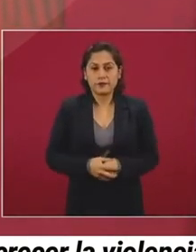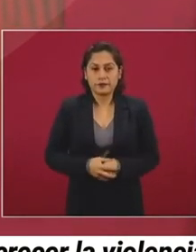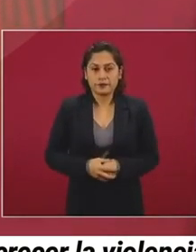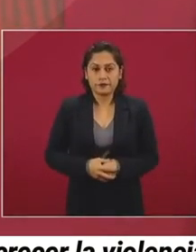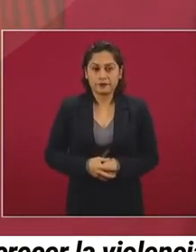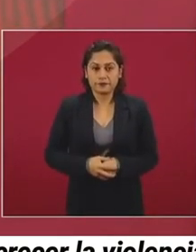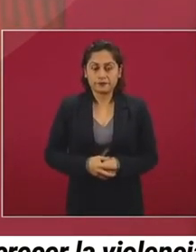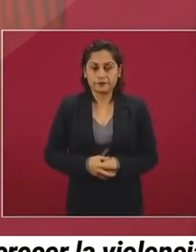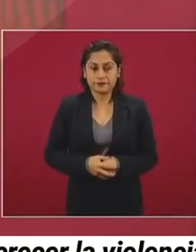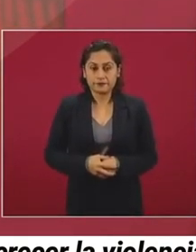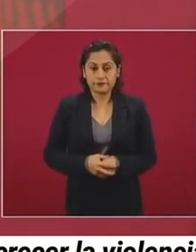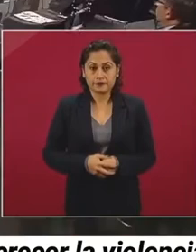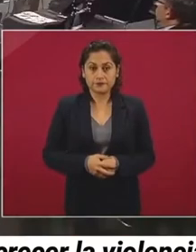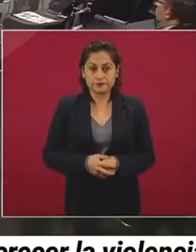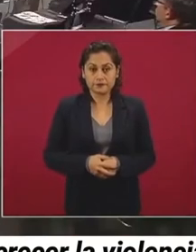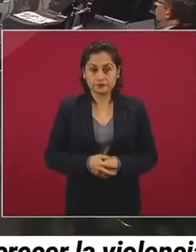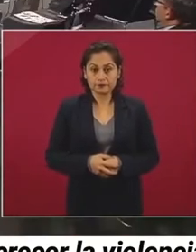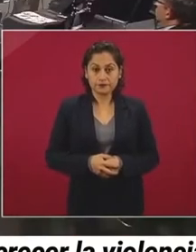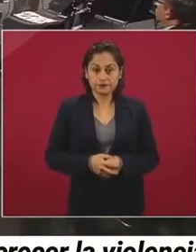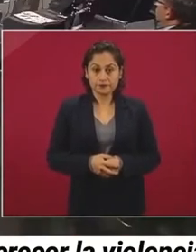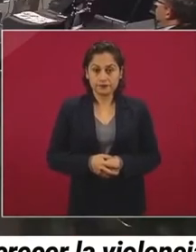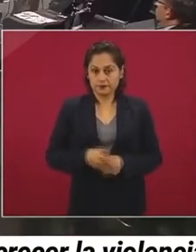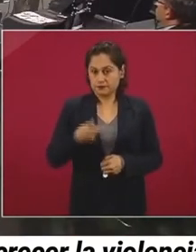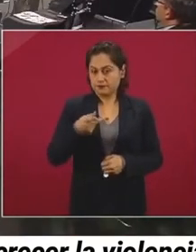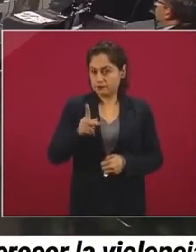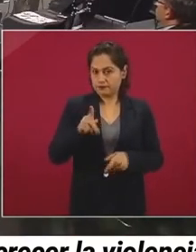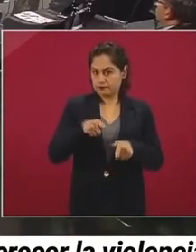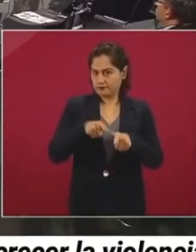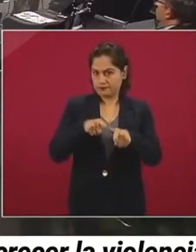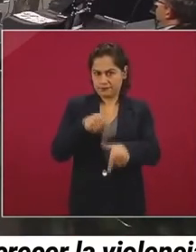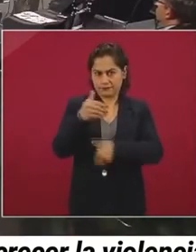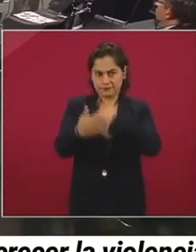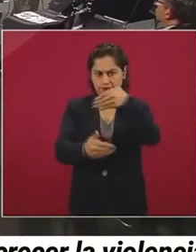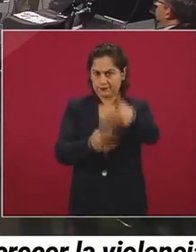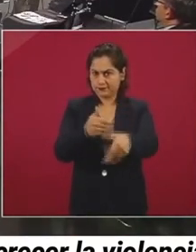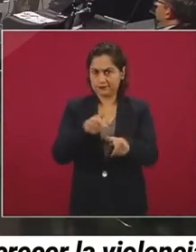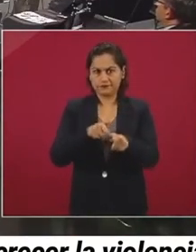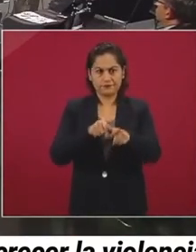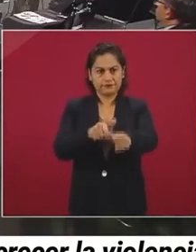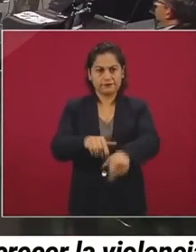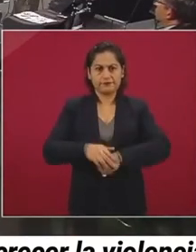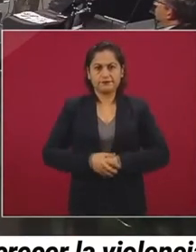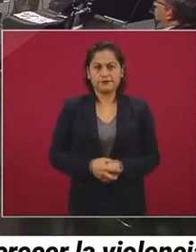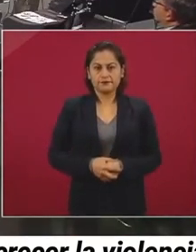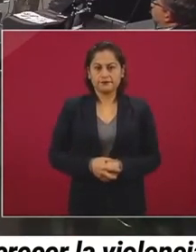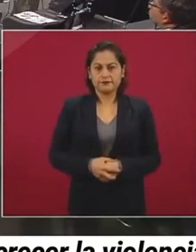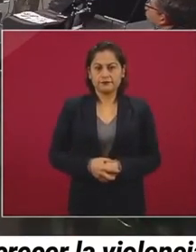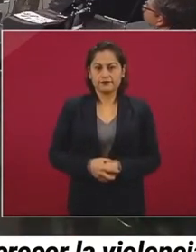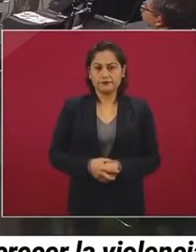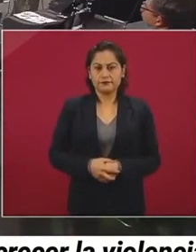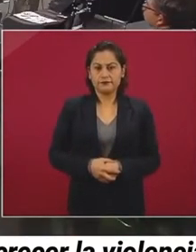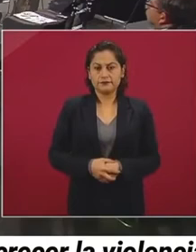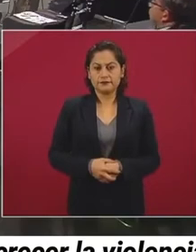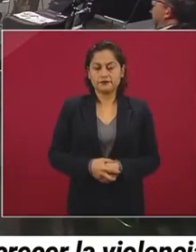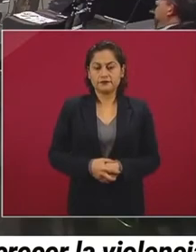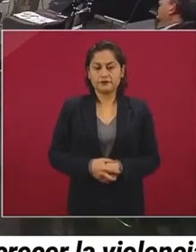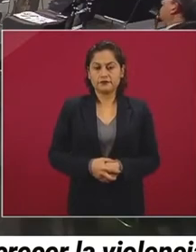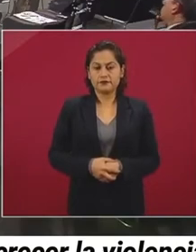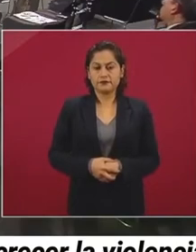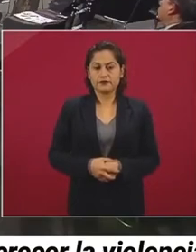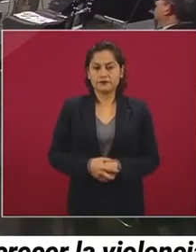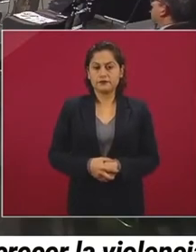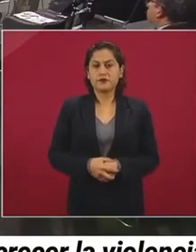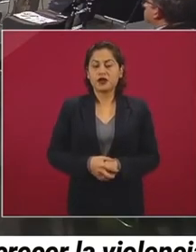del 12% de los casos a nivel nacional, por lo que representa un estado que requiere la atención de la Federación. El